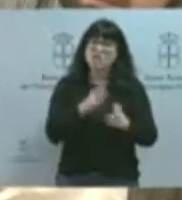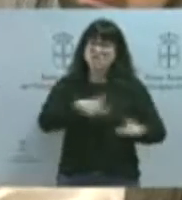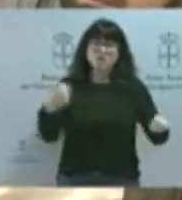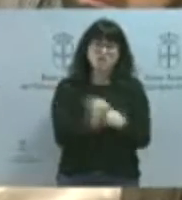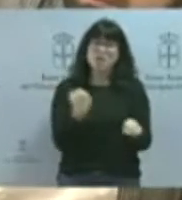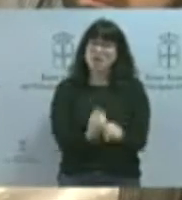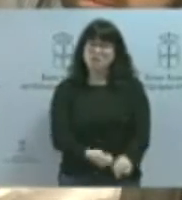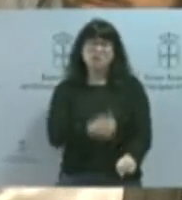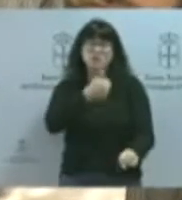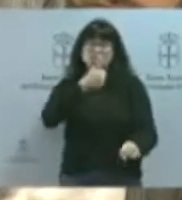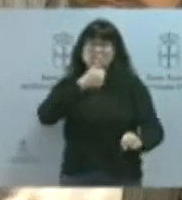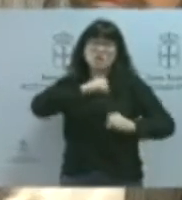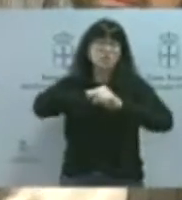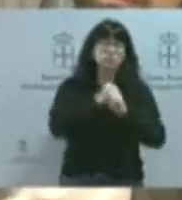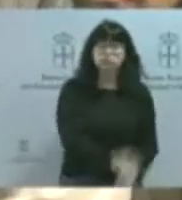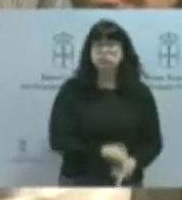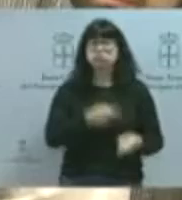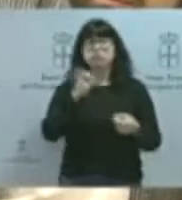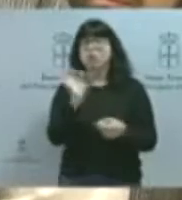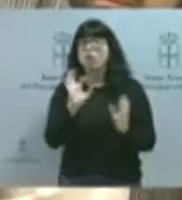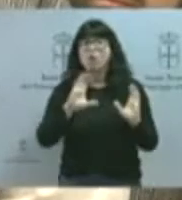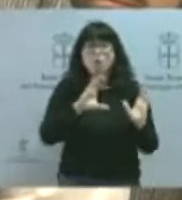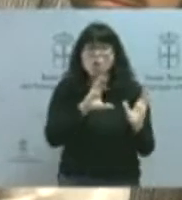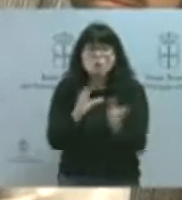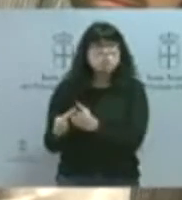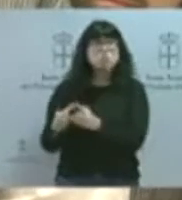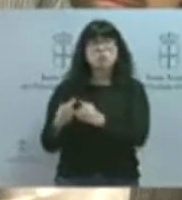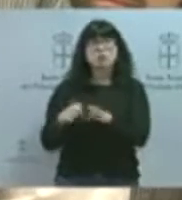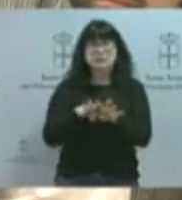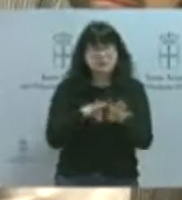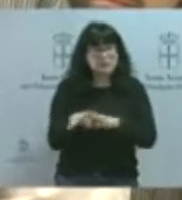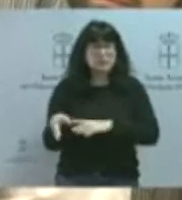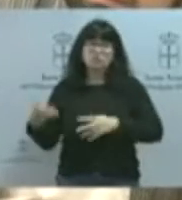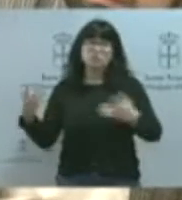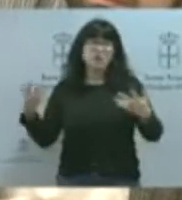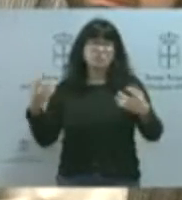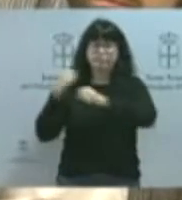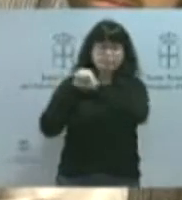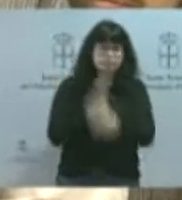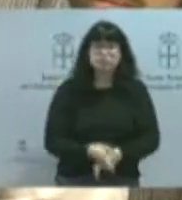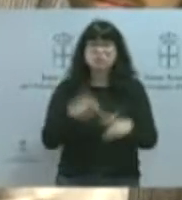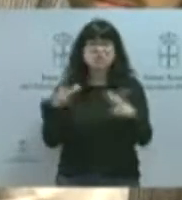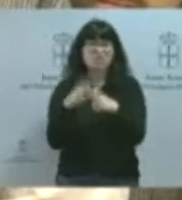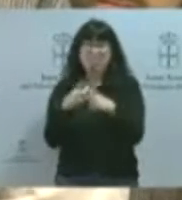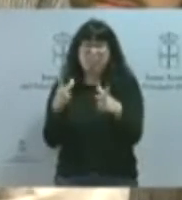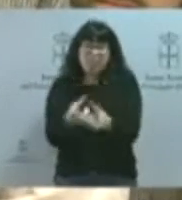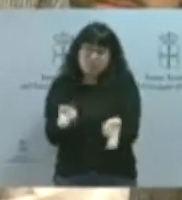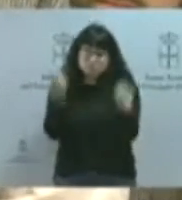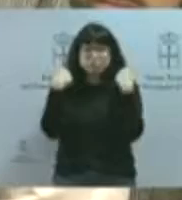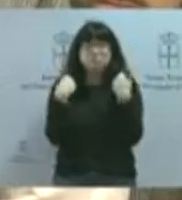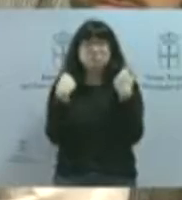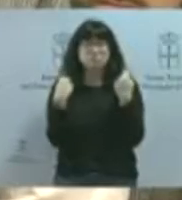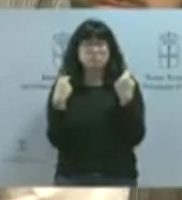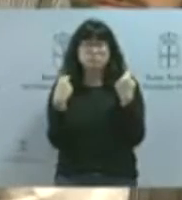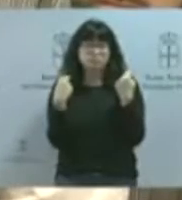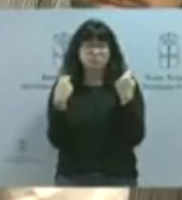se desangren, tiempo hasta que la sociedad pierda su energía y acepte con resignación la ruta que alguien, ustedes, han